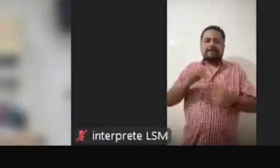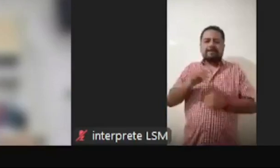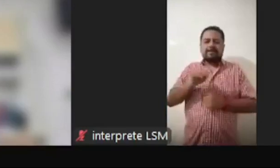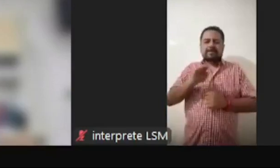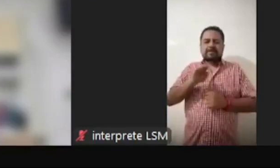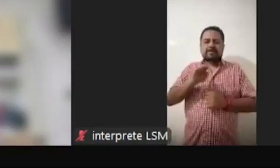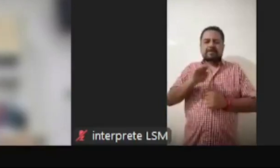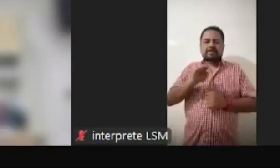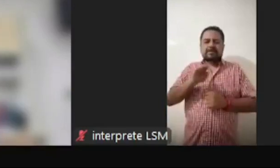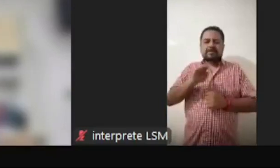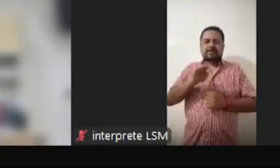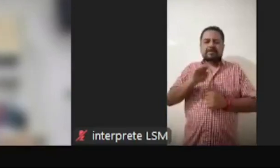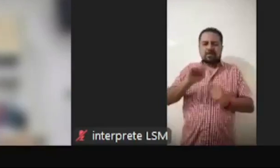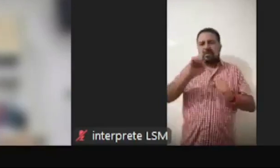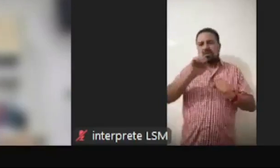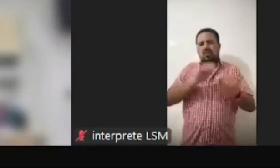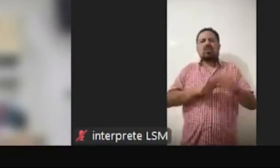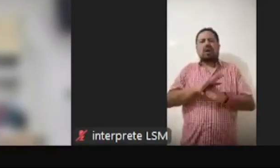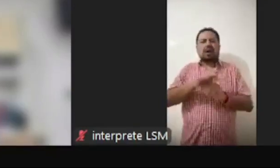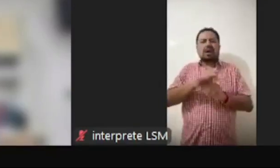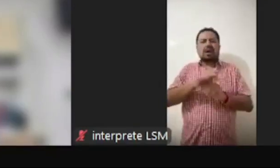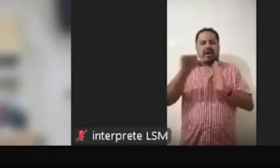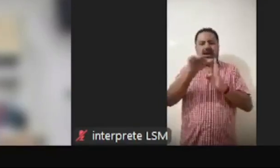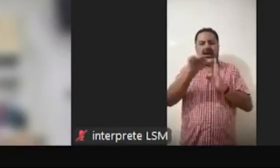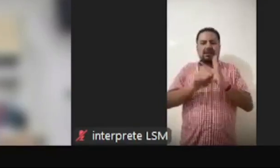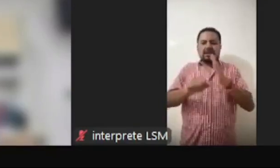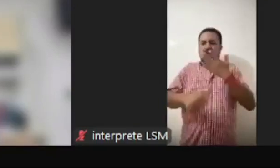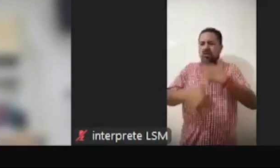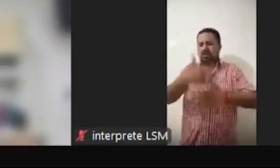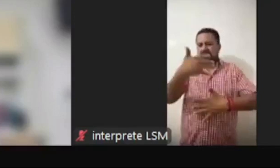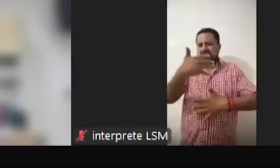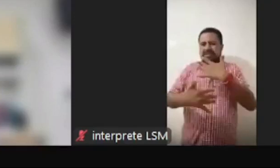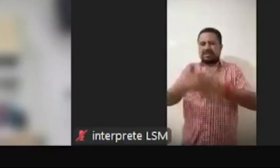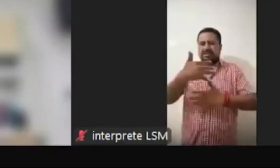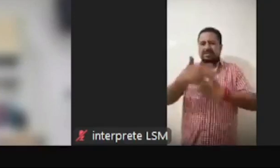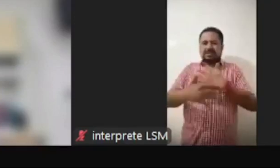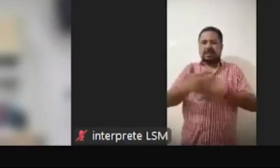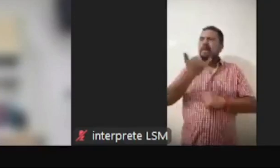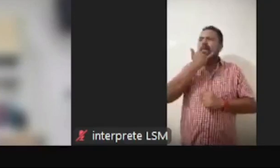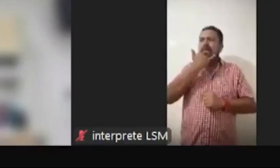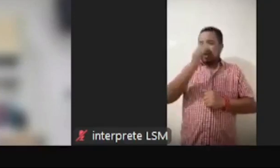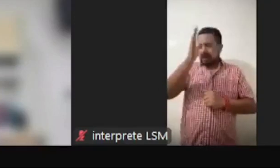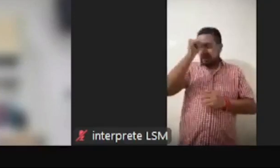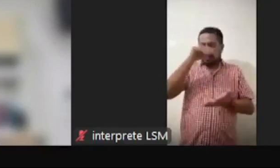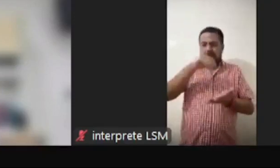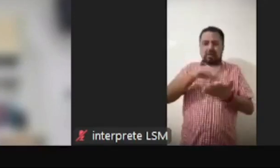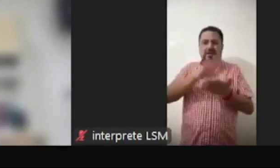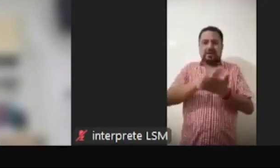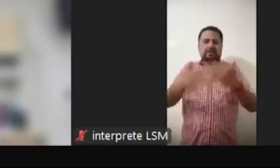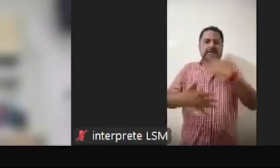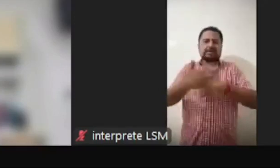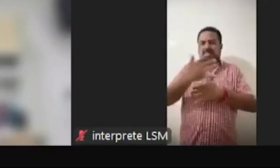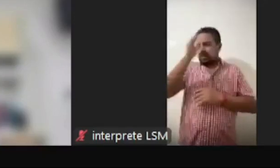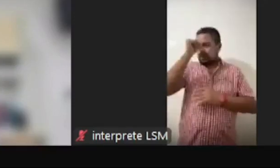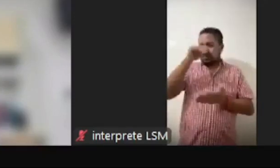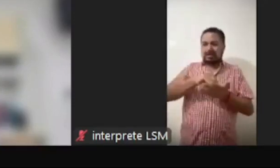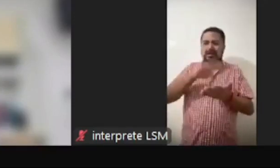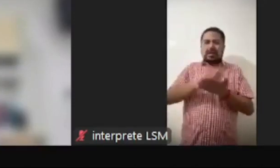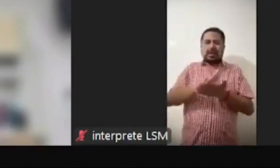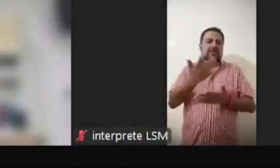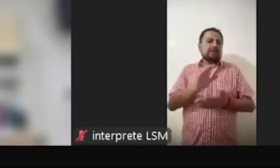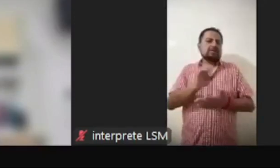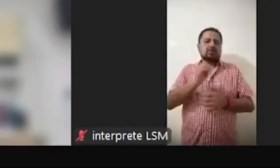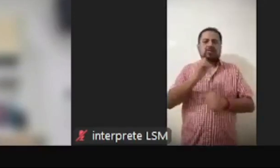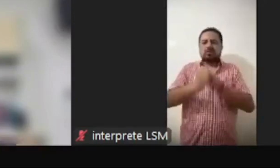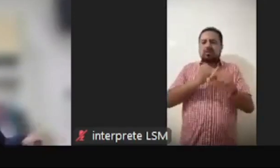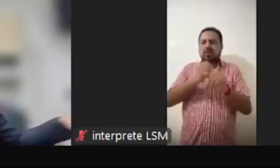Brito, en términos del artículo 15, del acuerdo 15 aprobado el 10 de octubre del 2022. Por